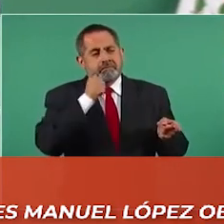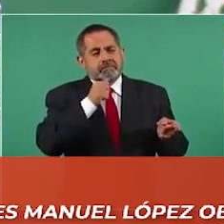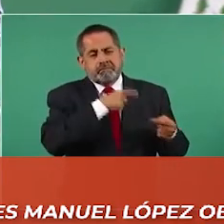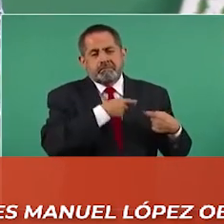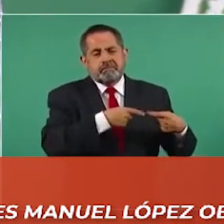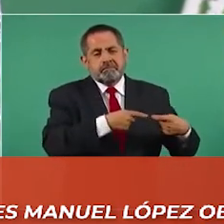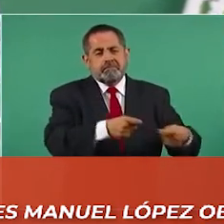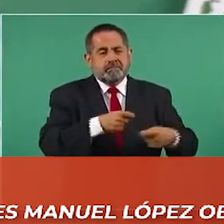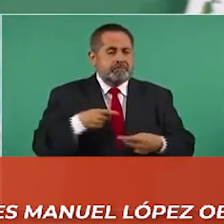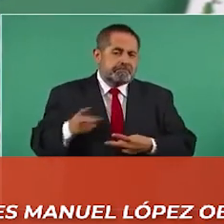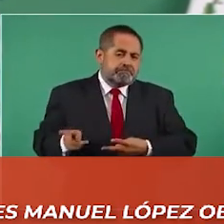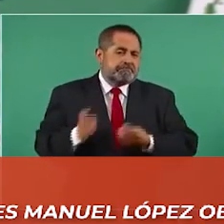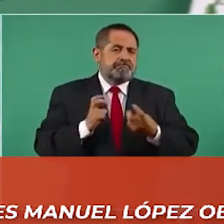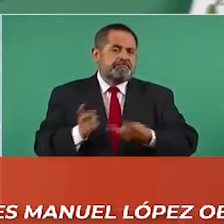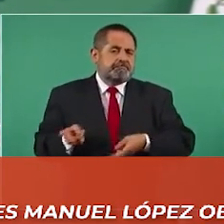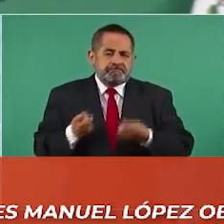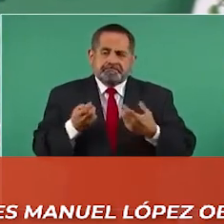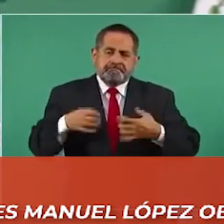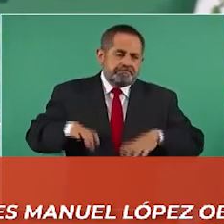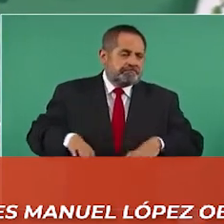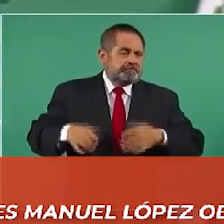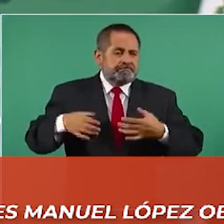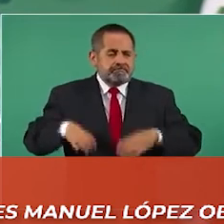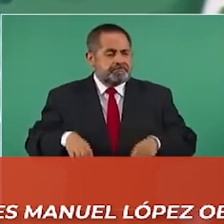a robar